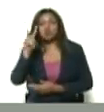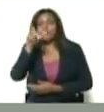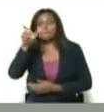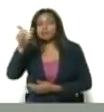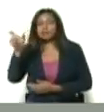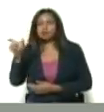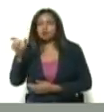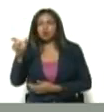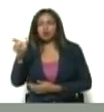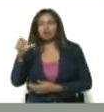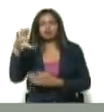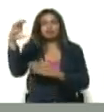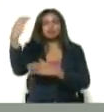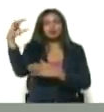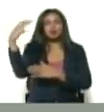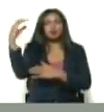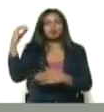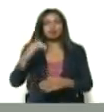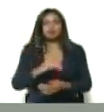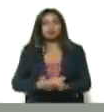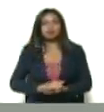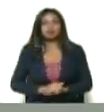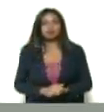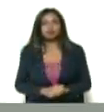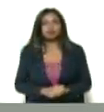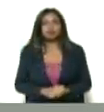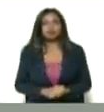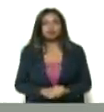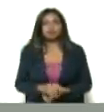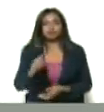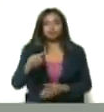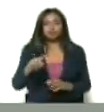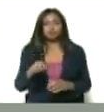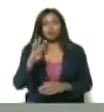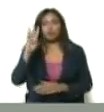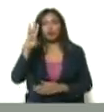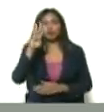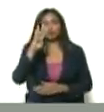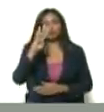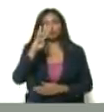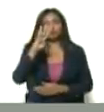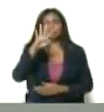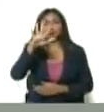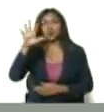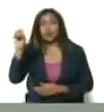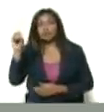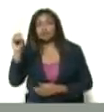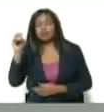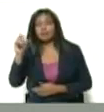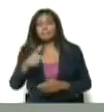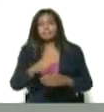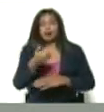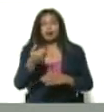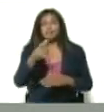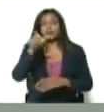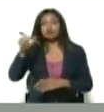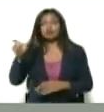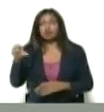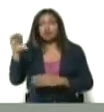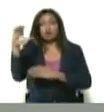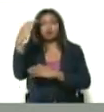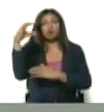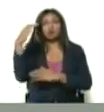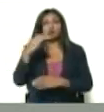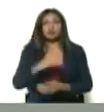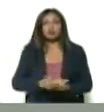compatriotas desde Colombia. Hoy han llegado 450, fíjate. Sí, ese es el número,